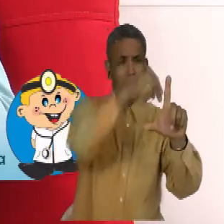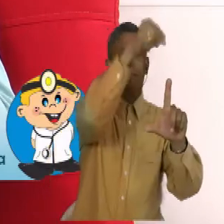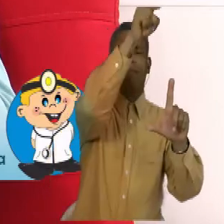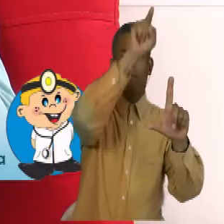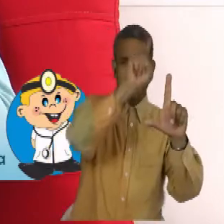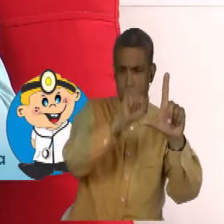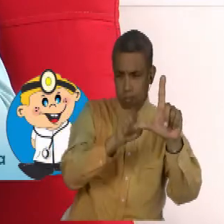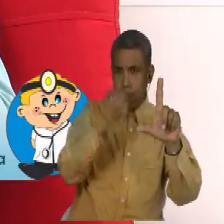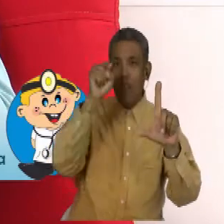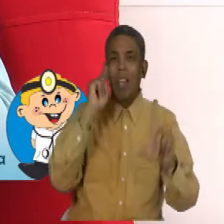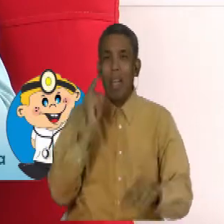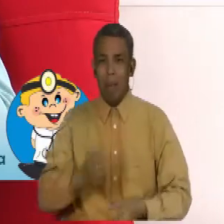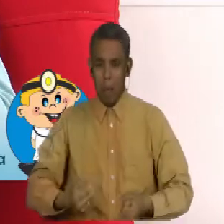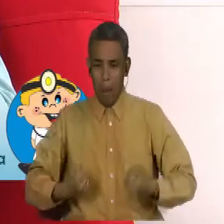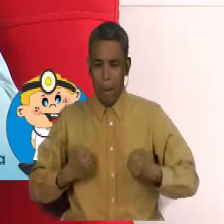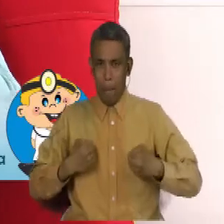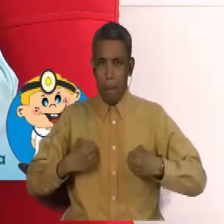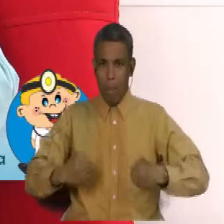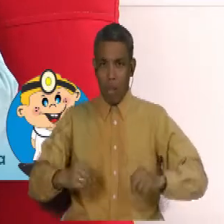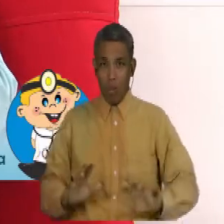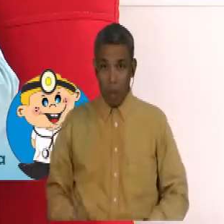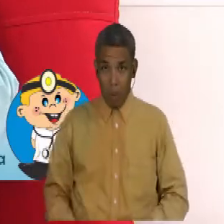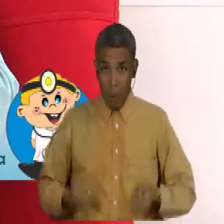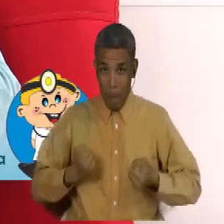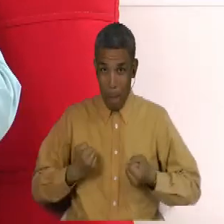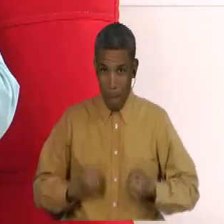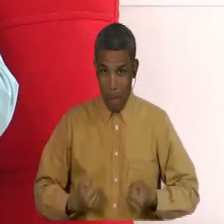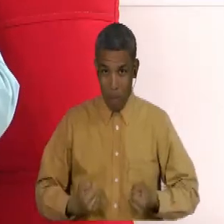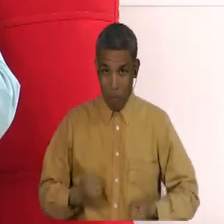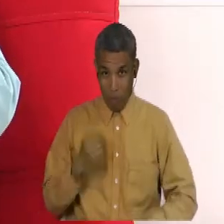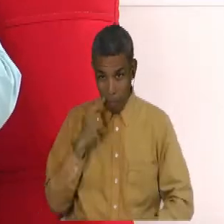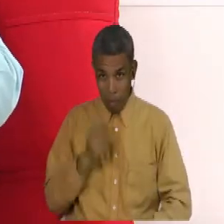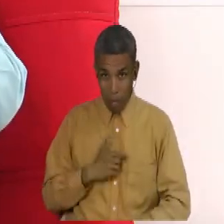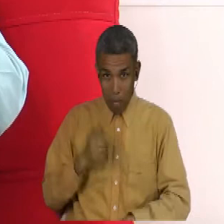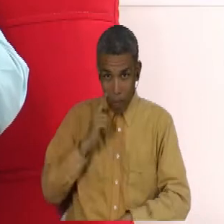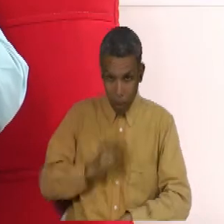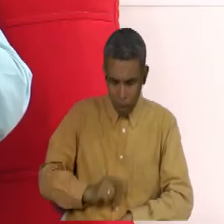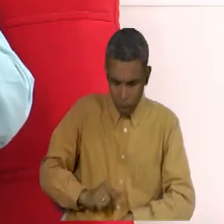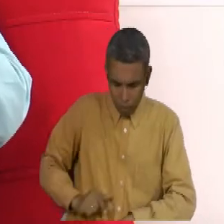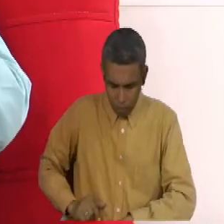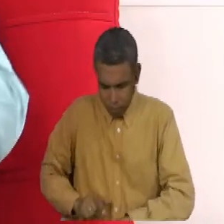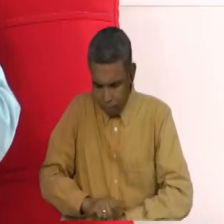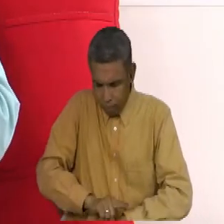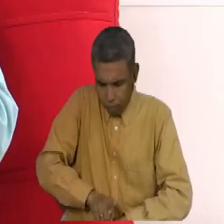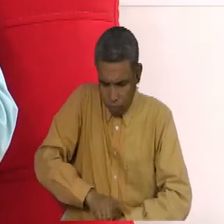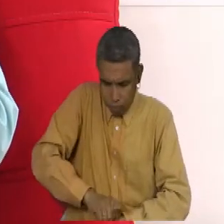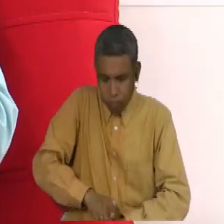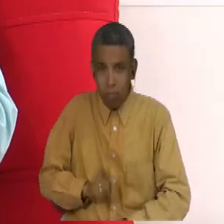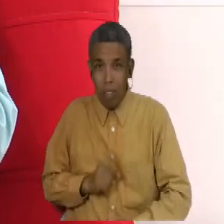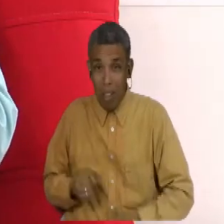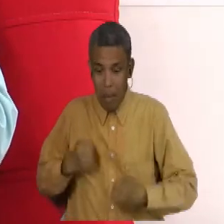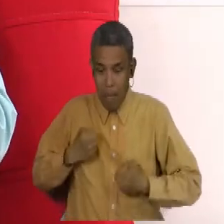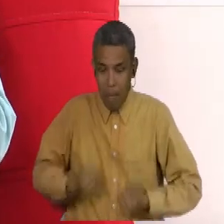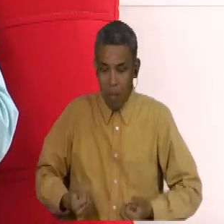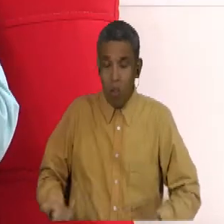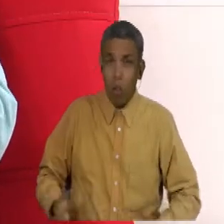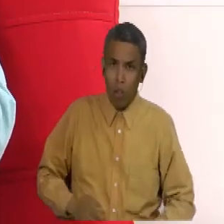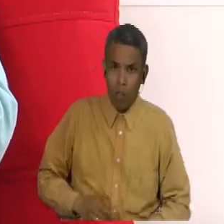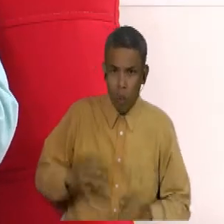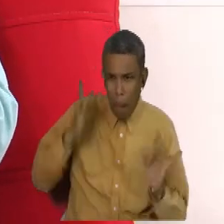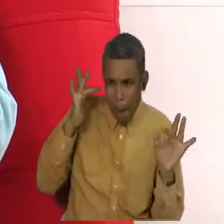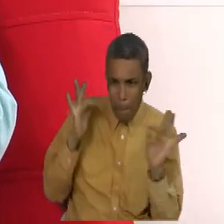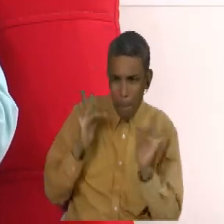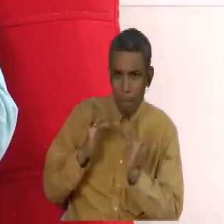promedio, ¿sí? Y cuando está por encima de ese peso promedio y cuando está muy por encima de ese precio,